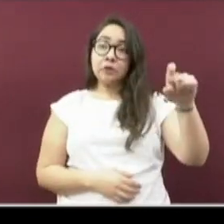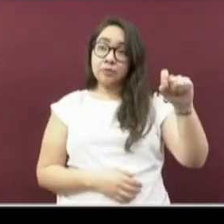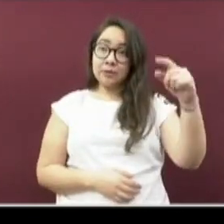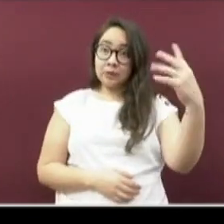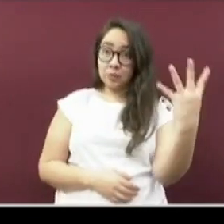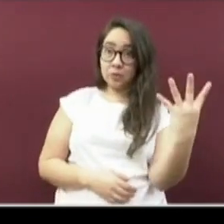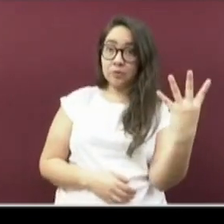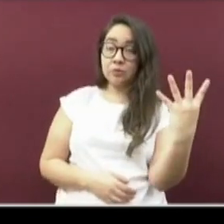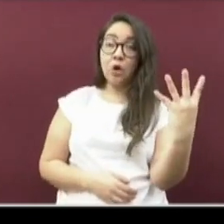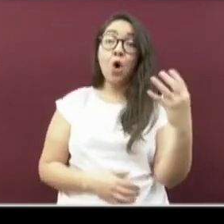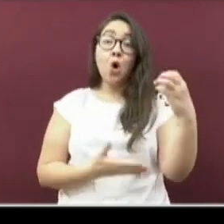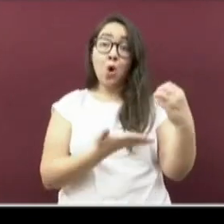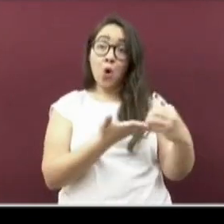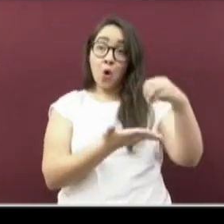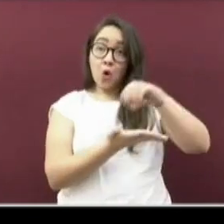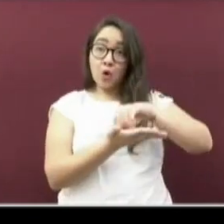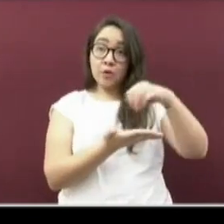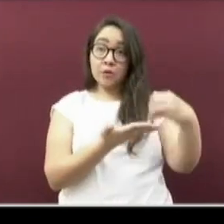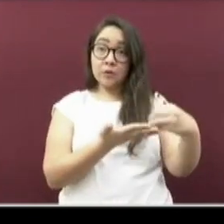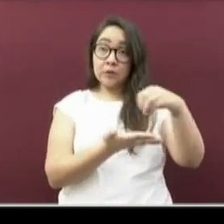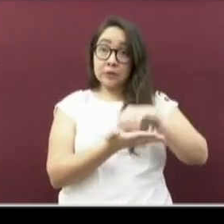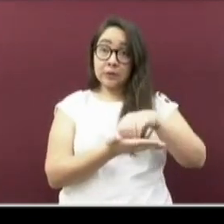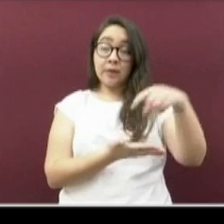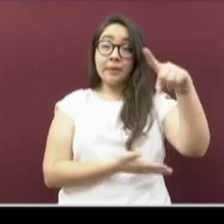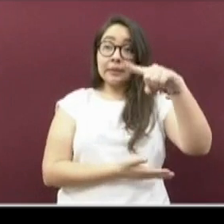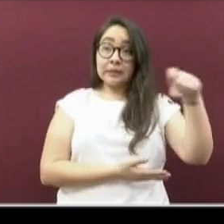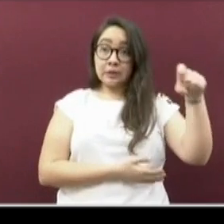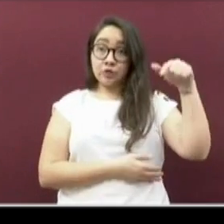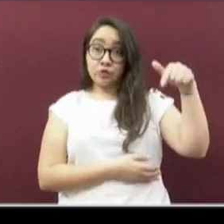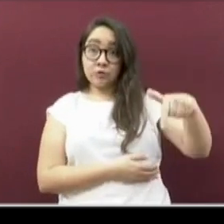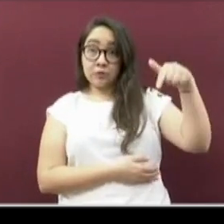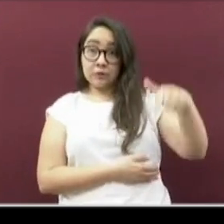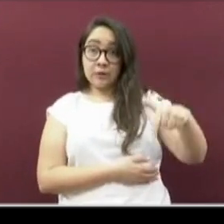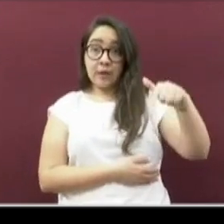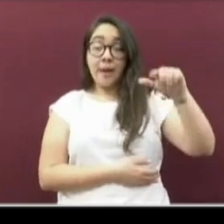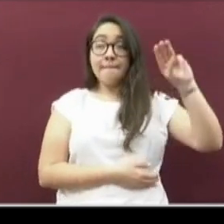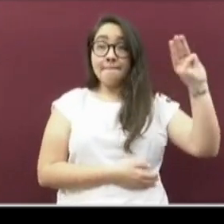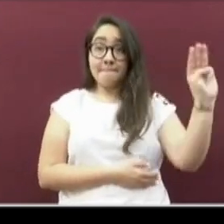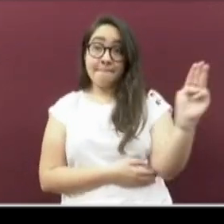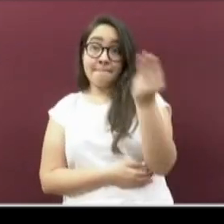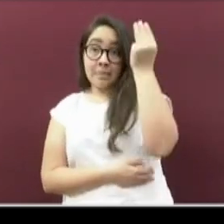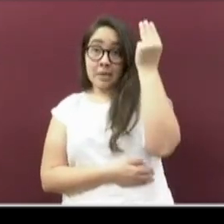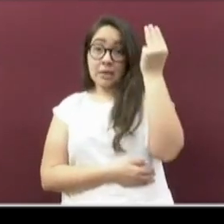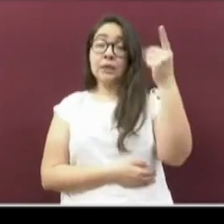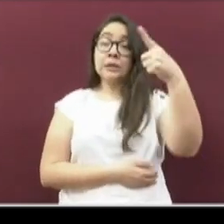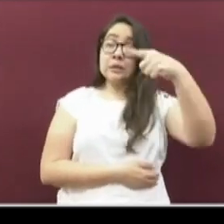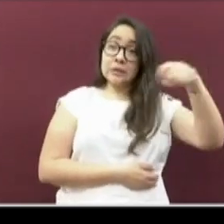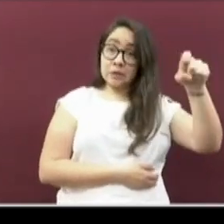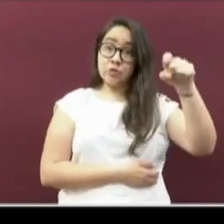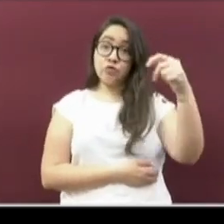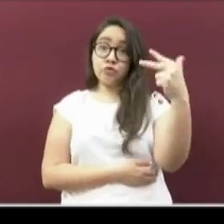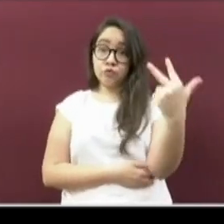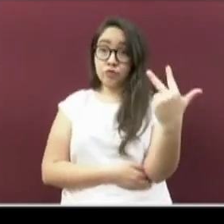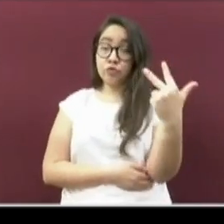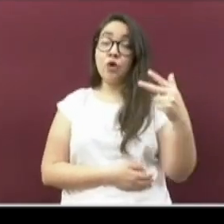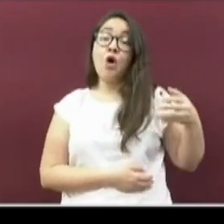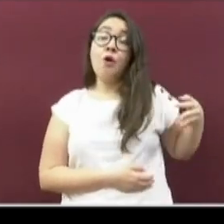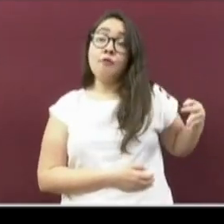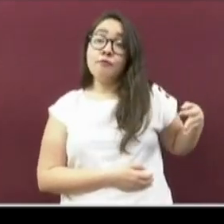124. Orizaba, 117. Minatitlán, 108,